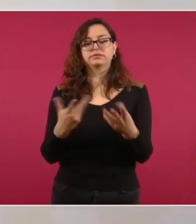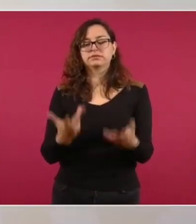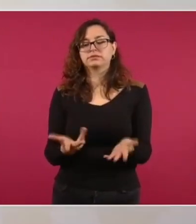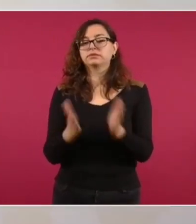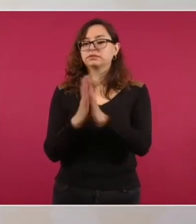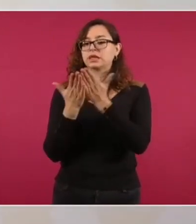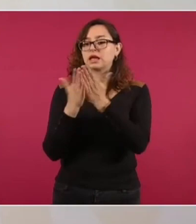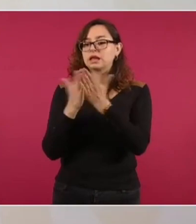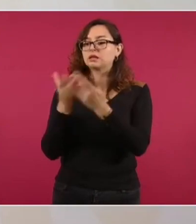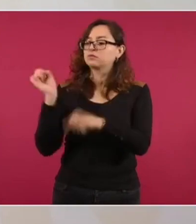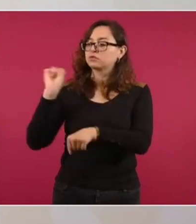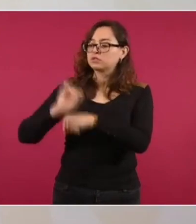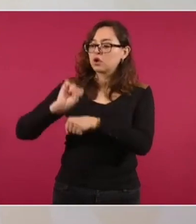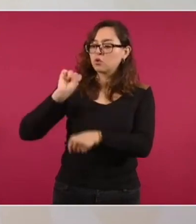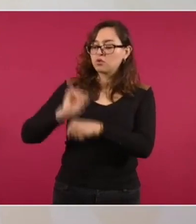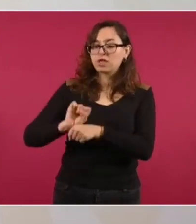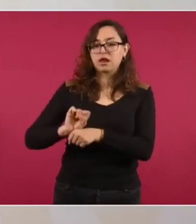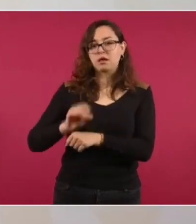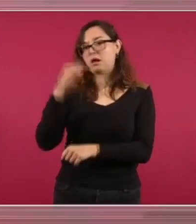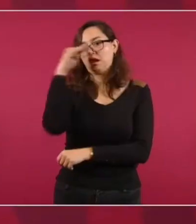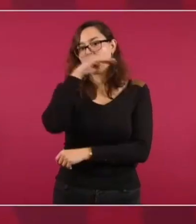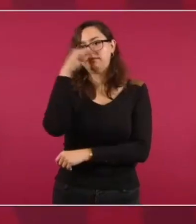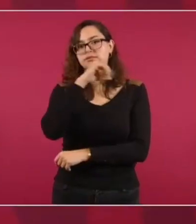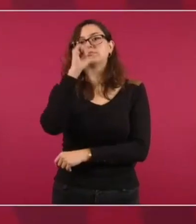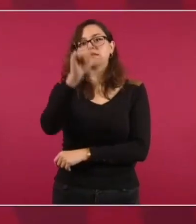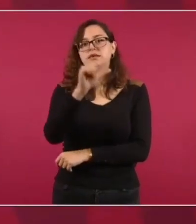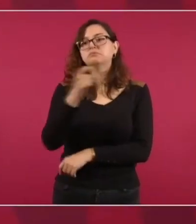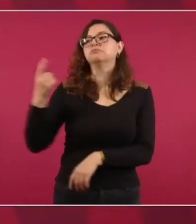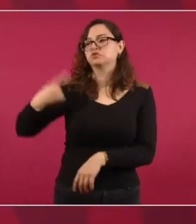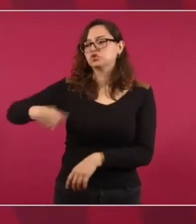entonces, repito, no eran gratuitos,